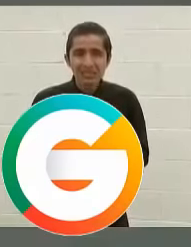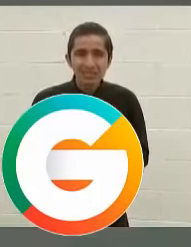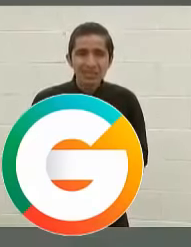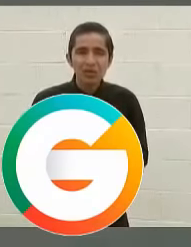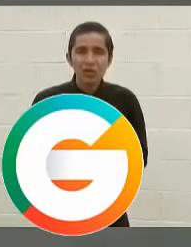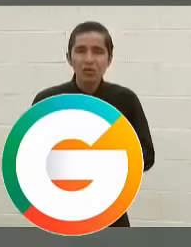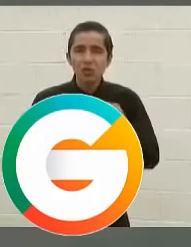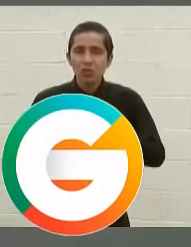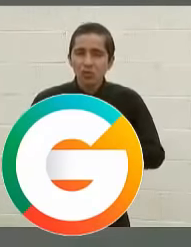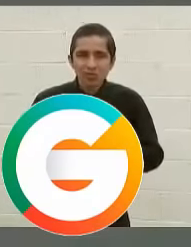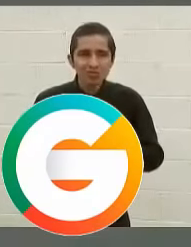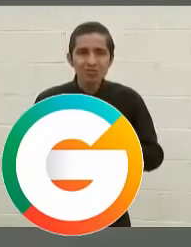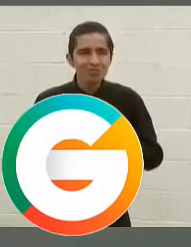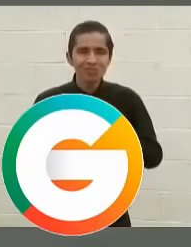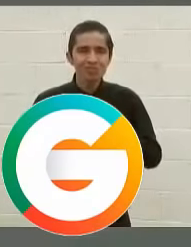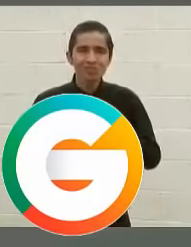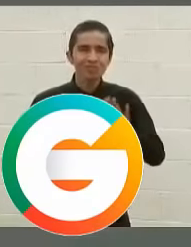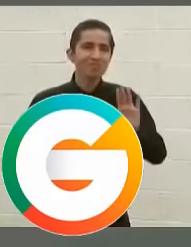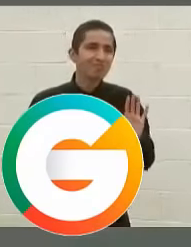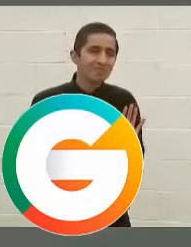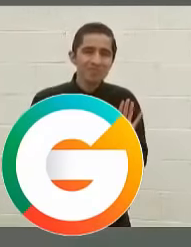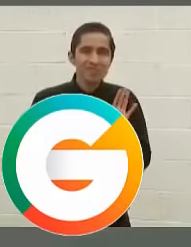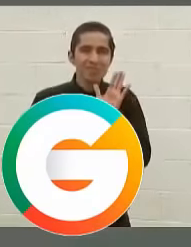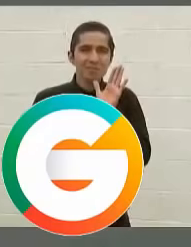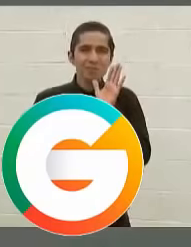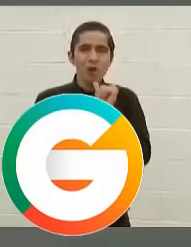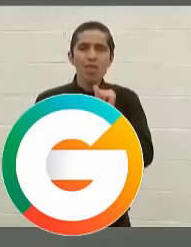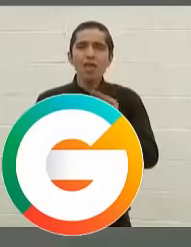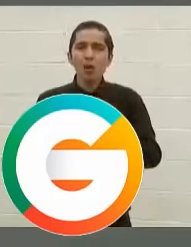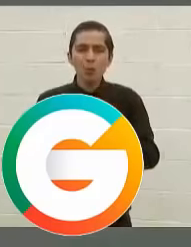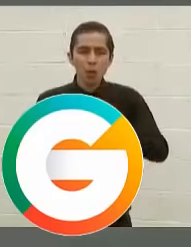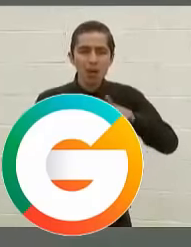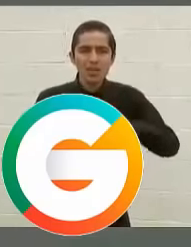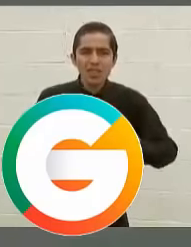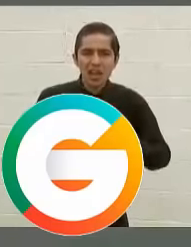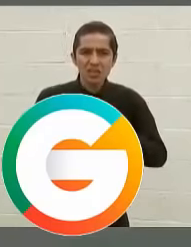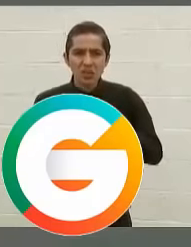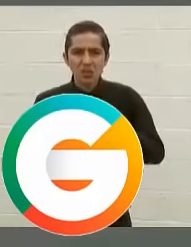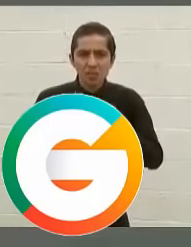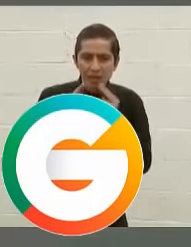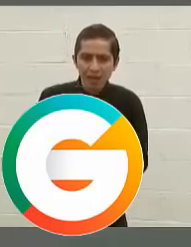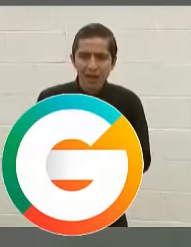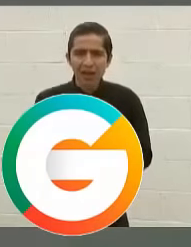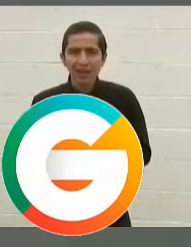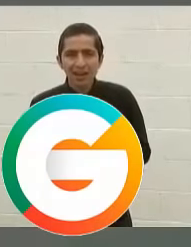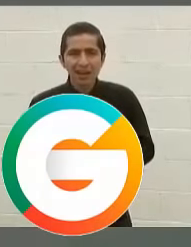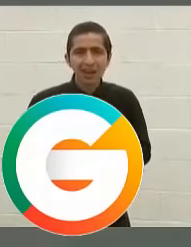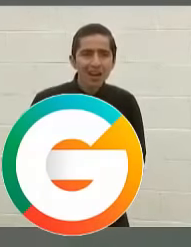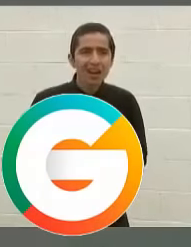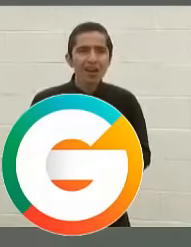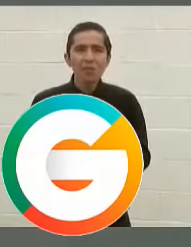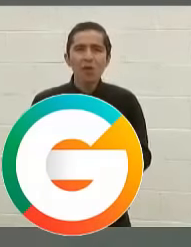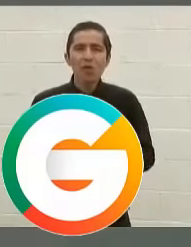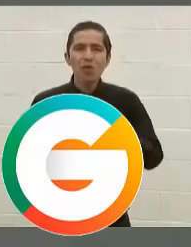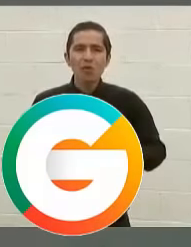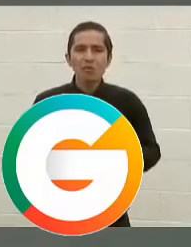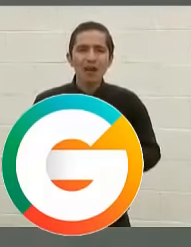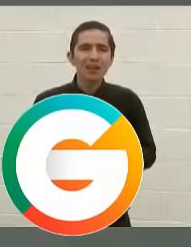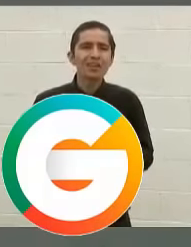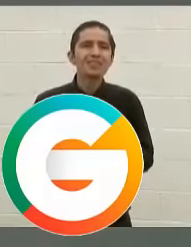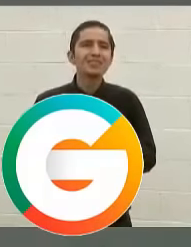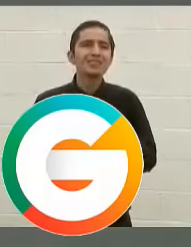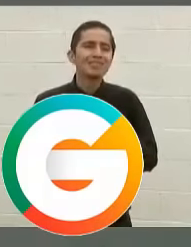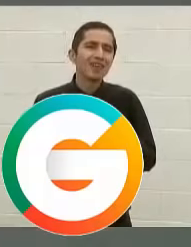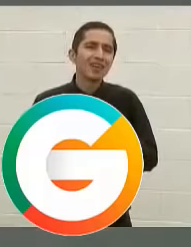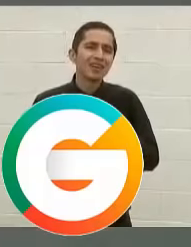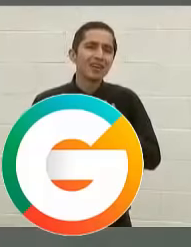en un inicio, no puede descartarse absolutamente ninguna de ellas. No quisiera hacer algún recuento